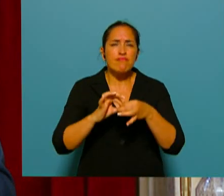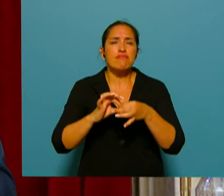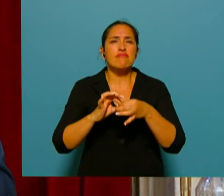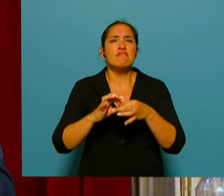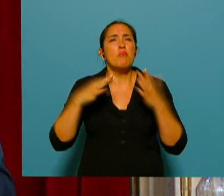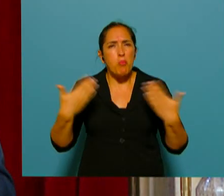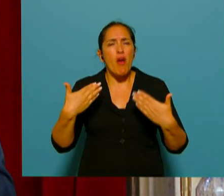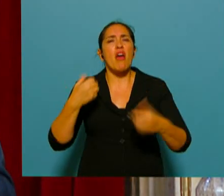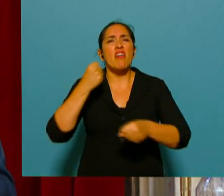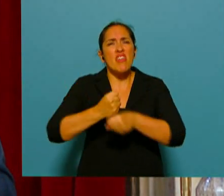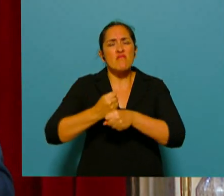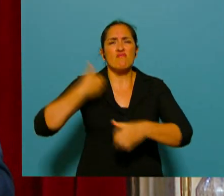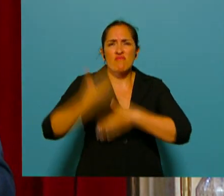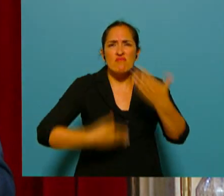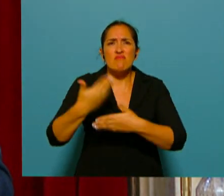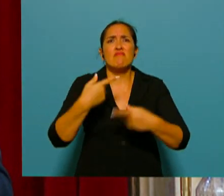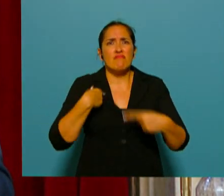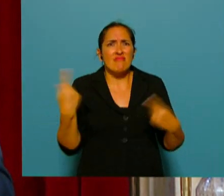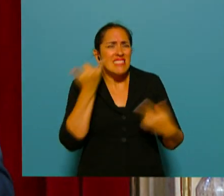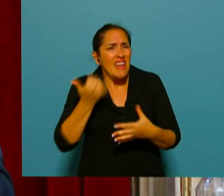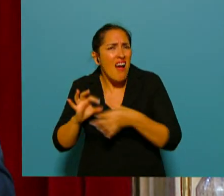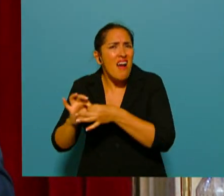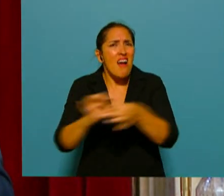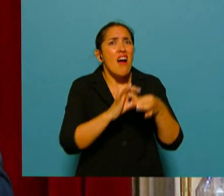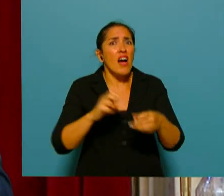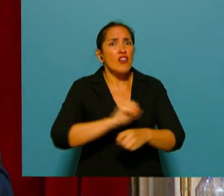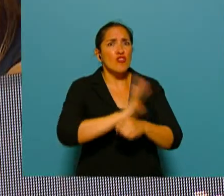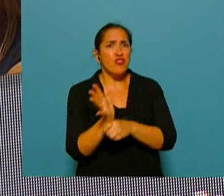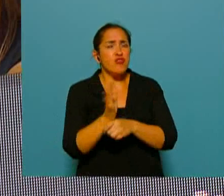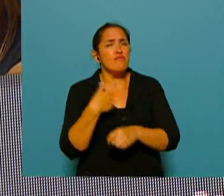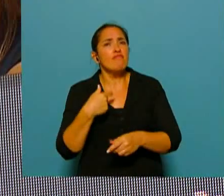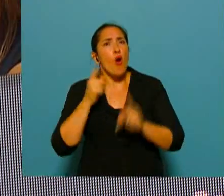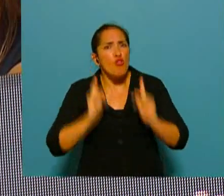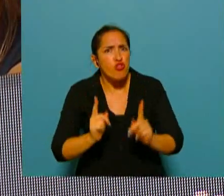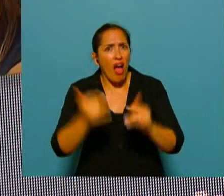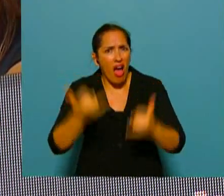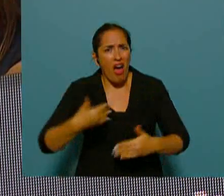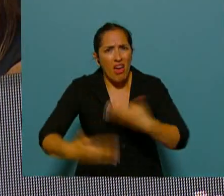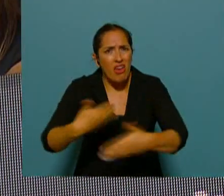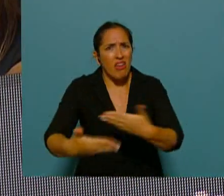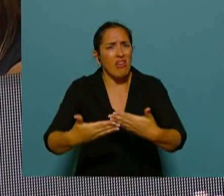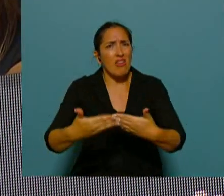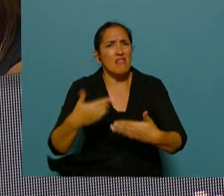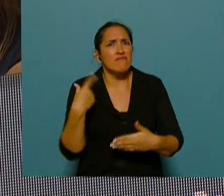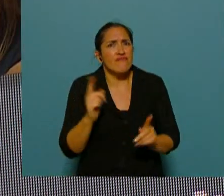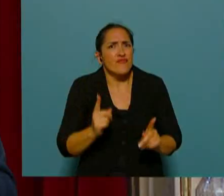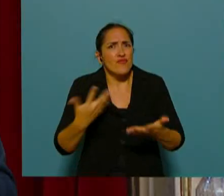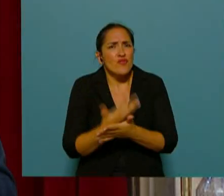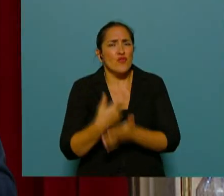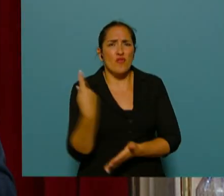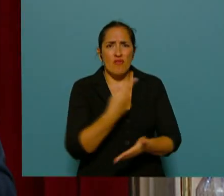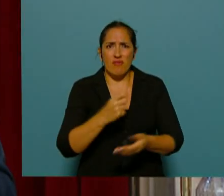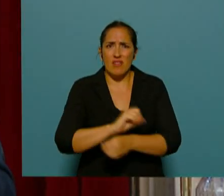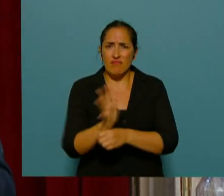históricos para mitigar efectos negativos de la pandemia que aún nos asola. Por eso, este 1 de marzo, vengo no